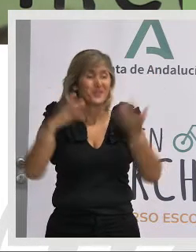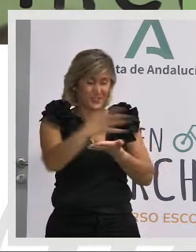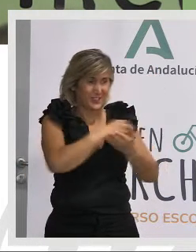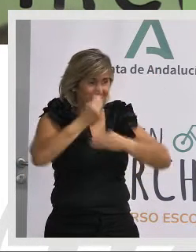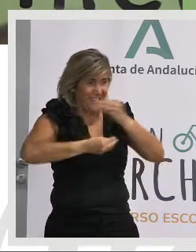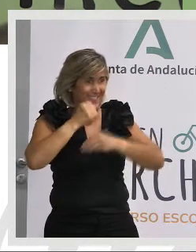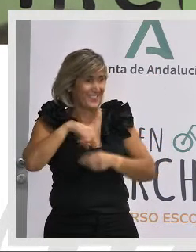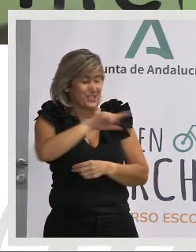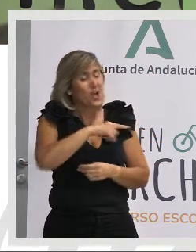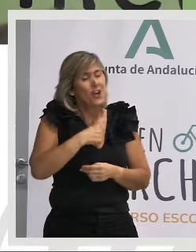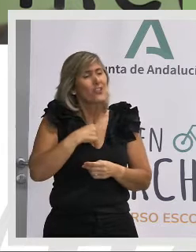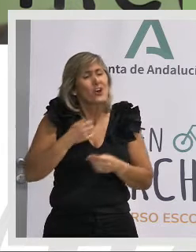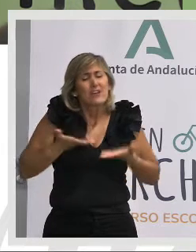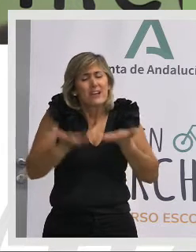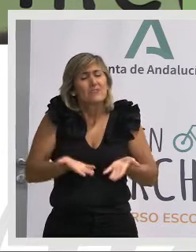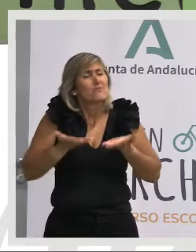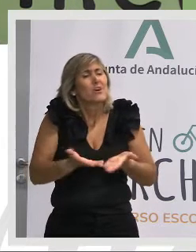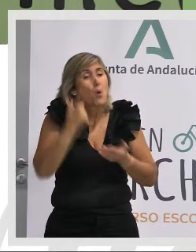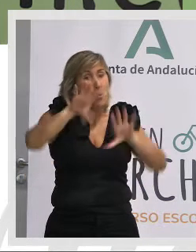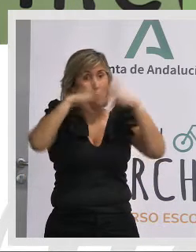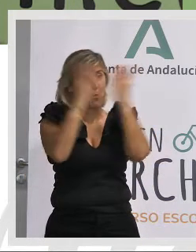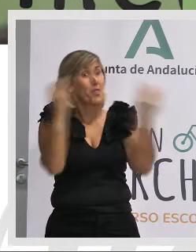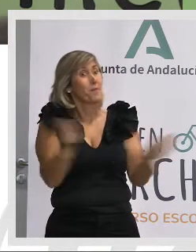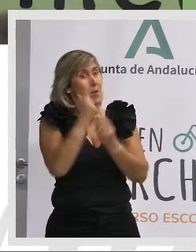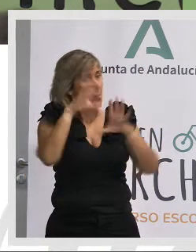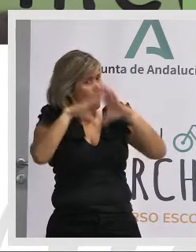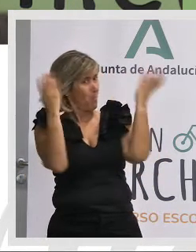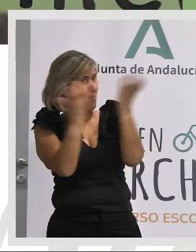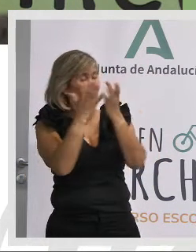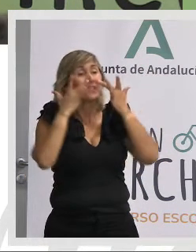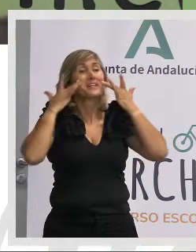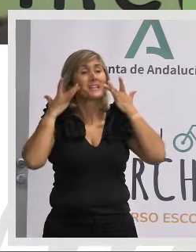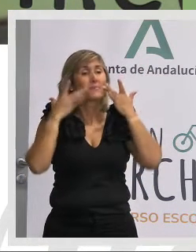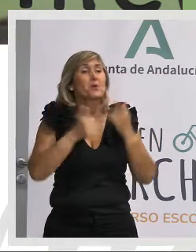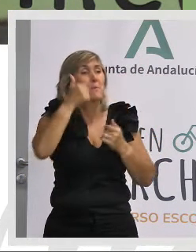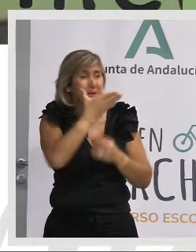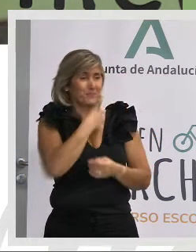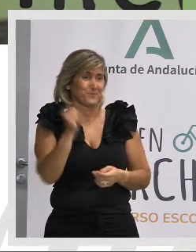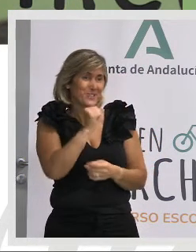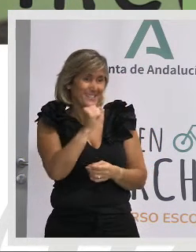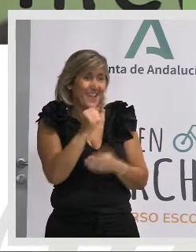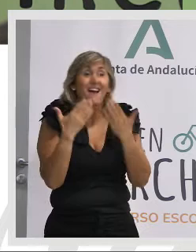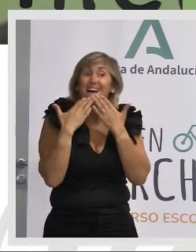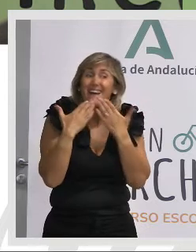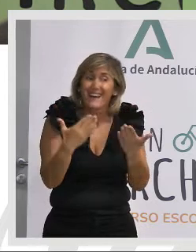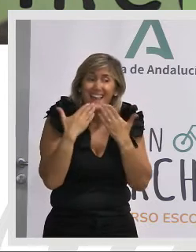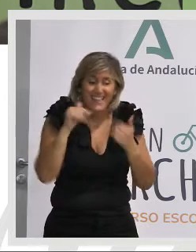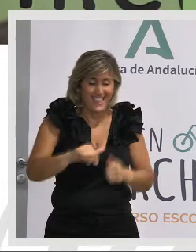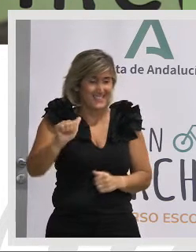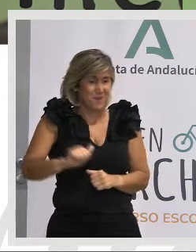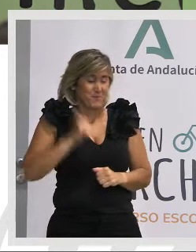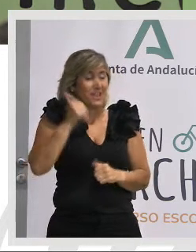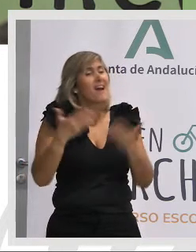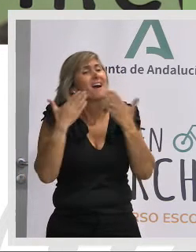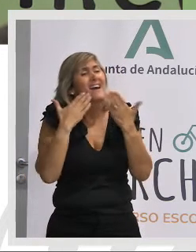arena para conseguir un mundo mejor. Un mundo más saludable y más bonito. Muchas gracias por esta oportunidad.